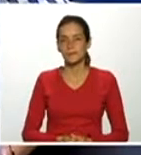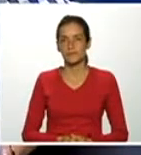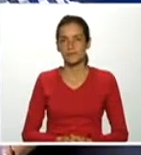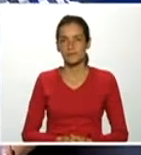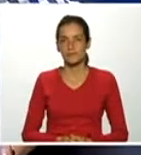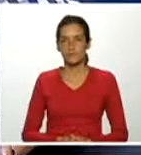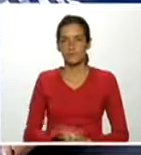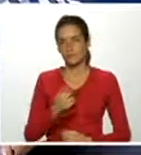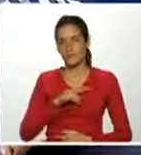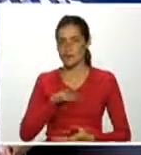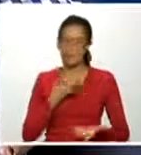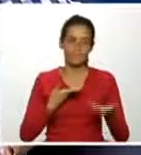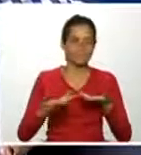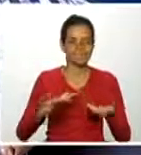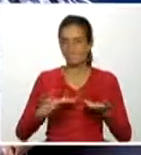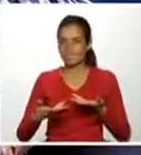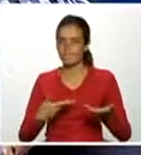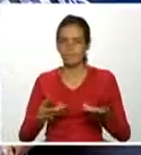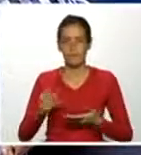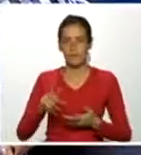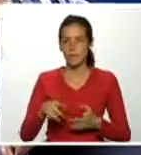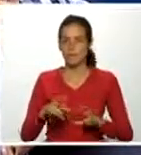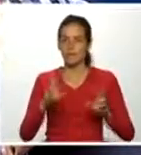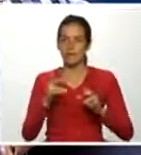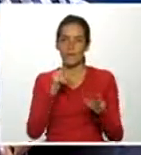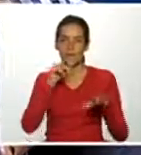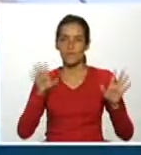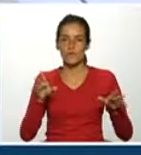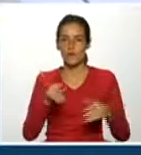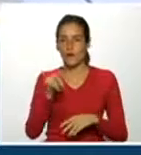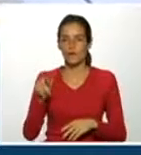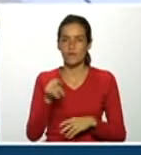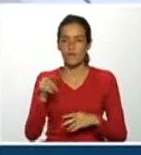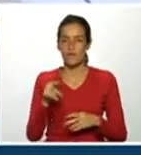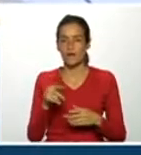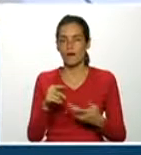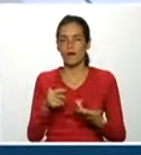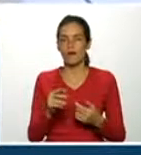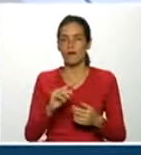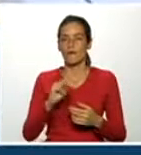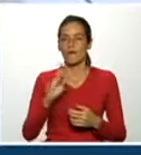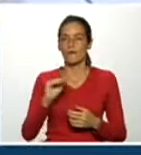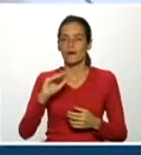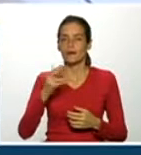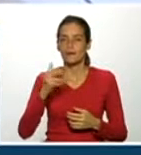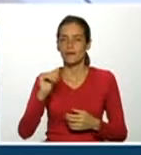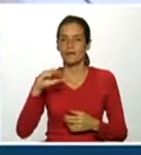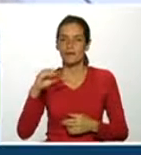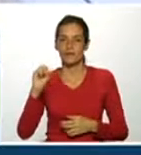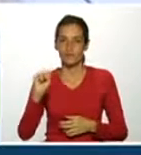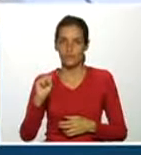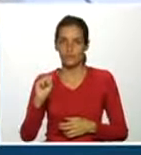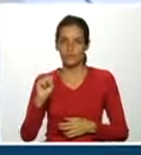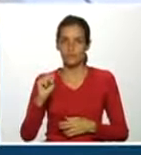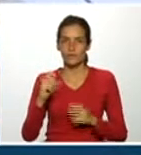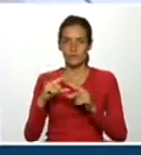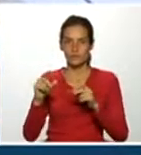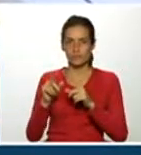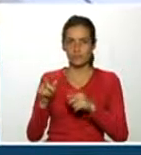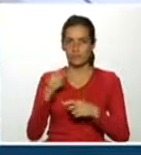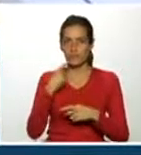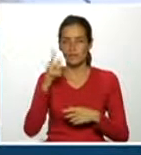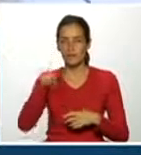Principalmente, estamos interactuando a través de una cuenta en Twitter que es @bachaco_be, ¿sí? Así tal cual lo puede